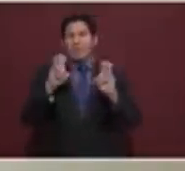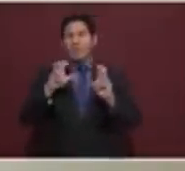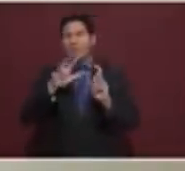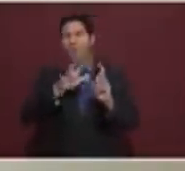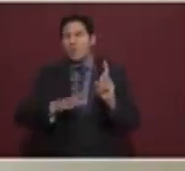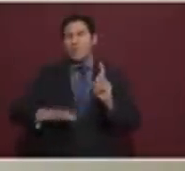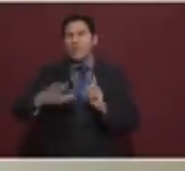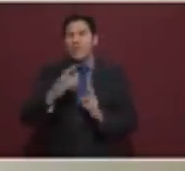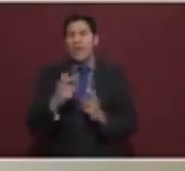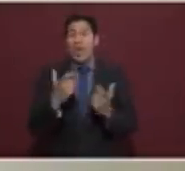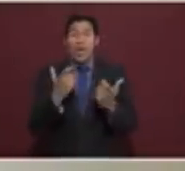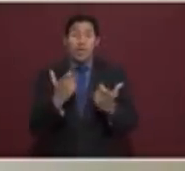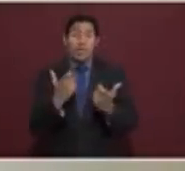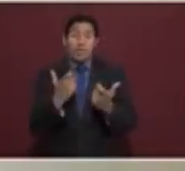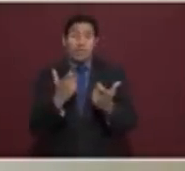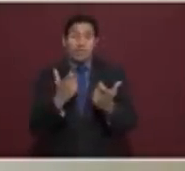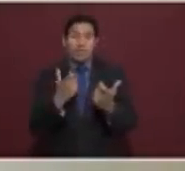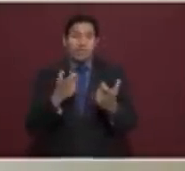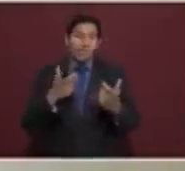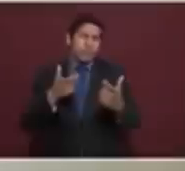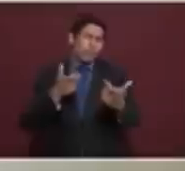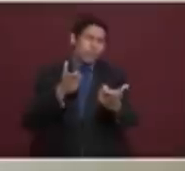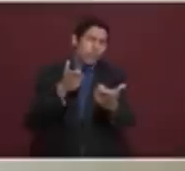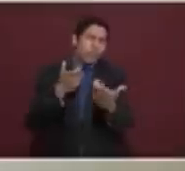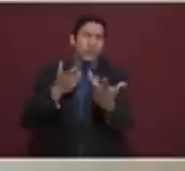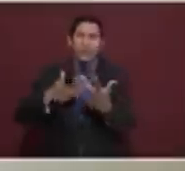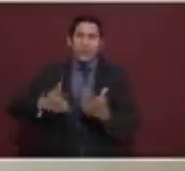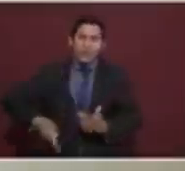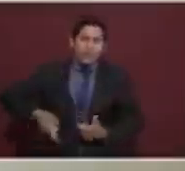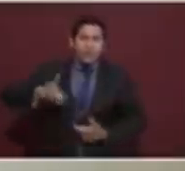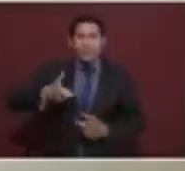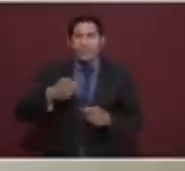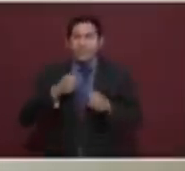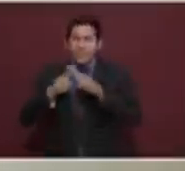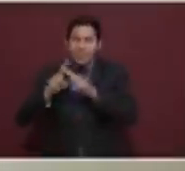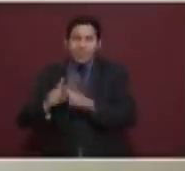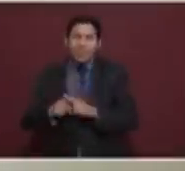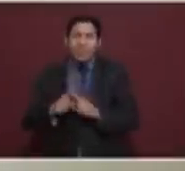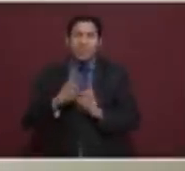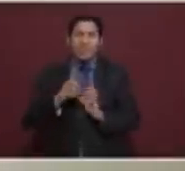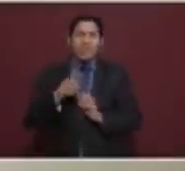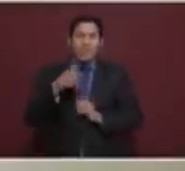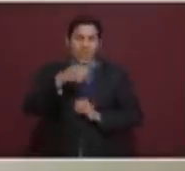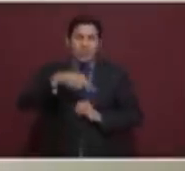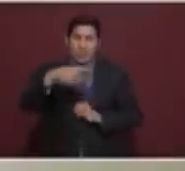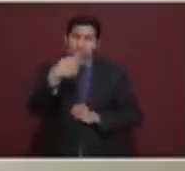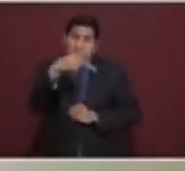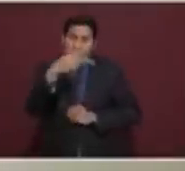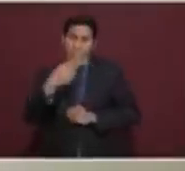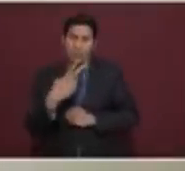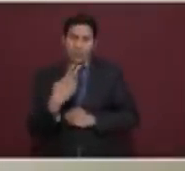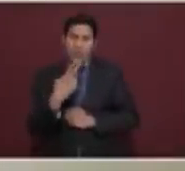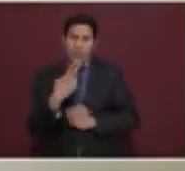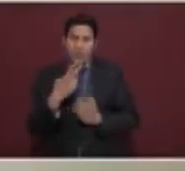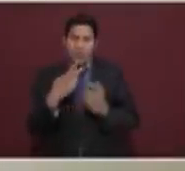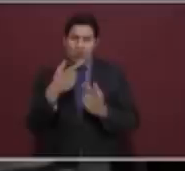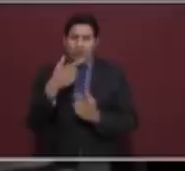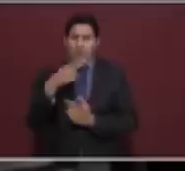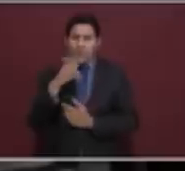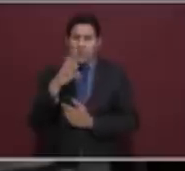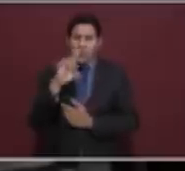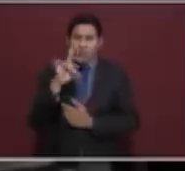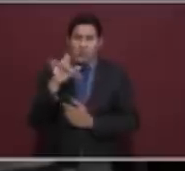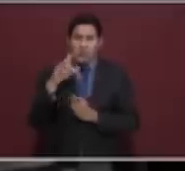armas del tipo de armamento que estarían considerando necesario que contará la guardia nacional